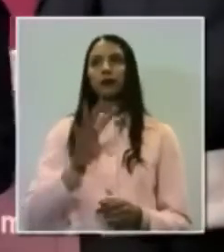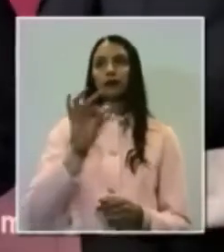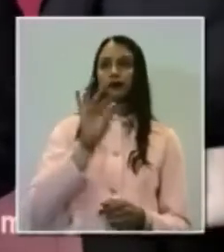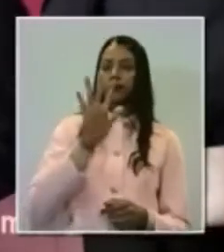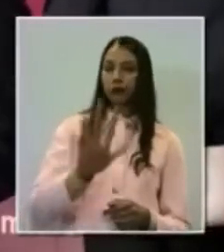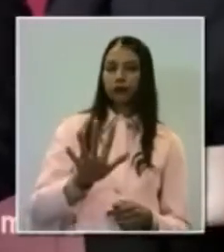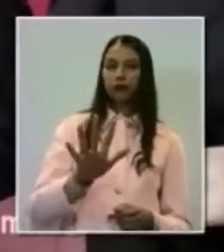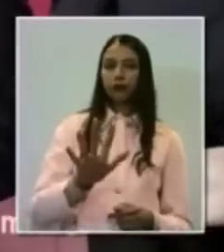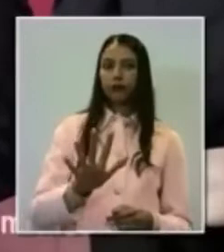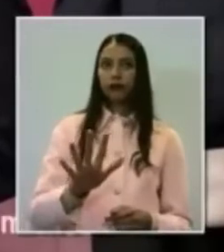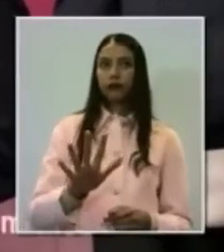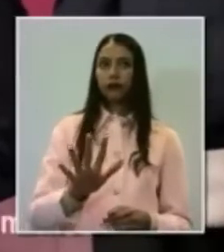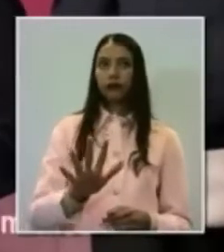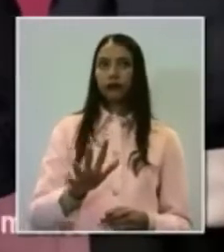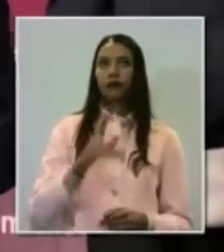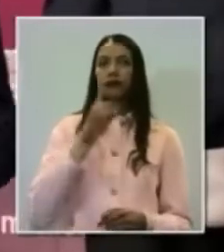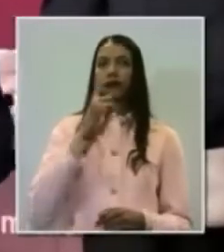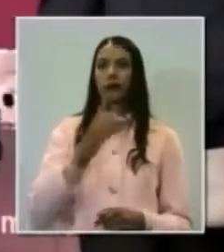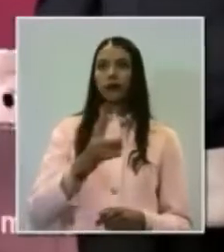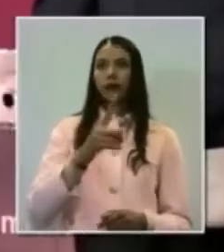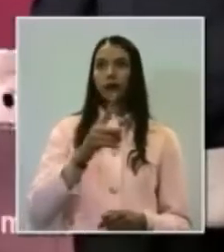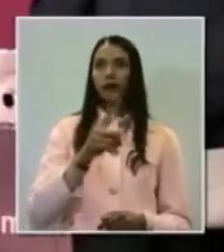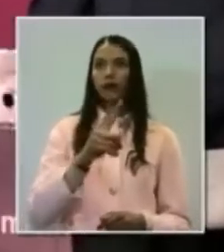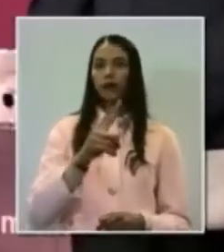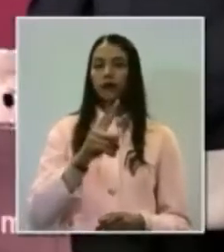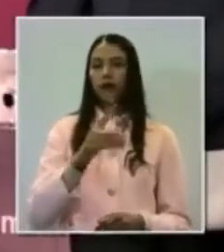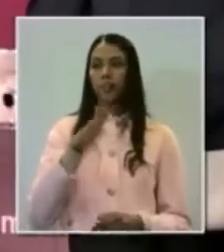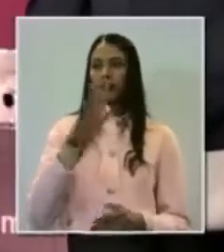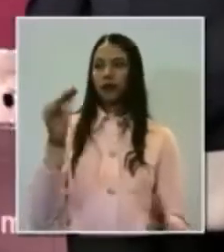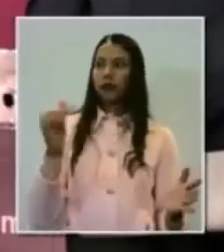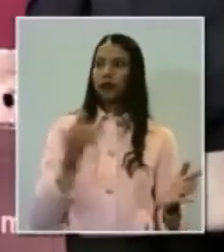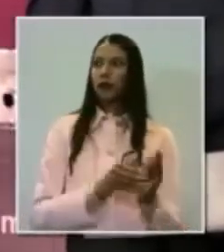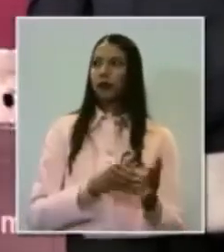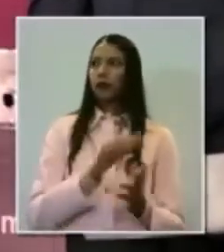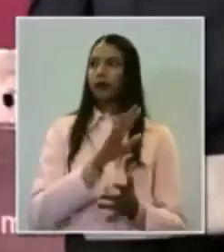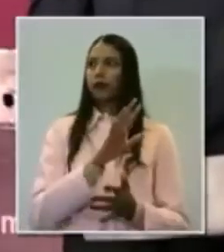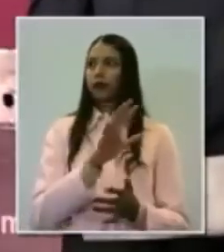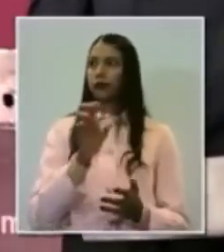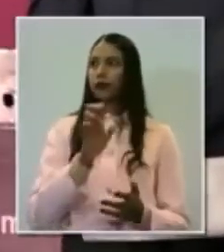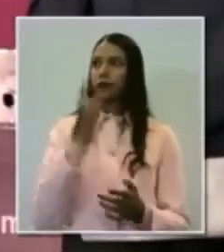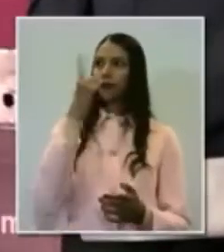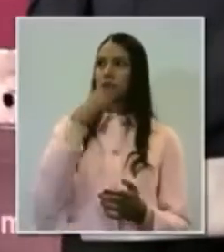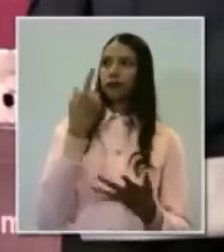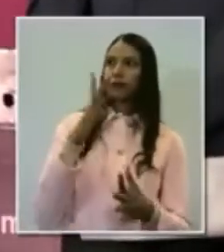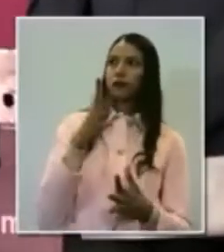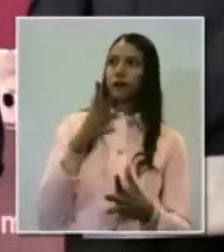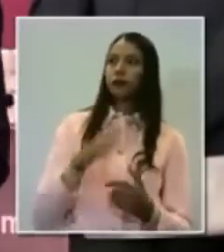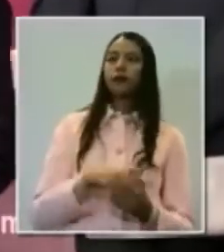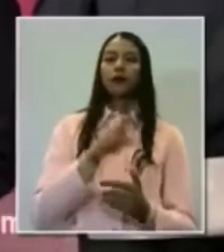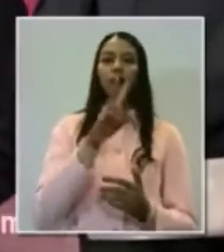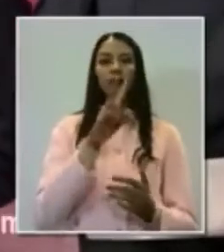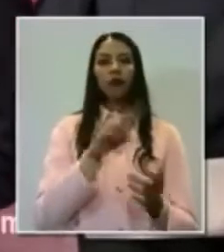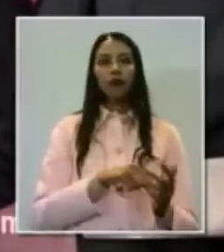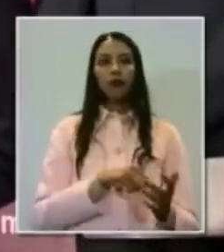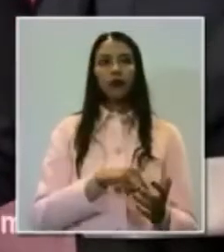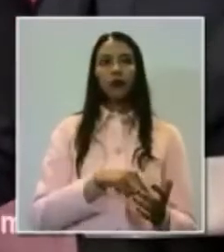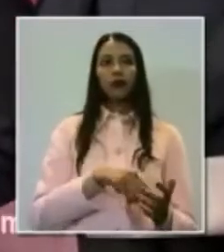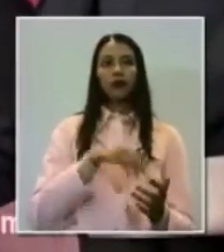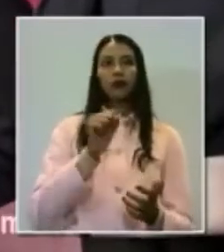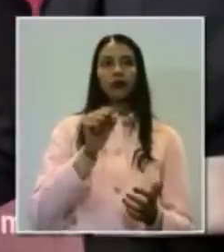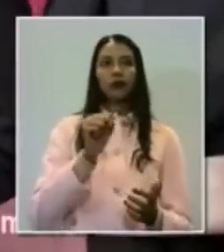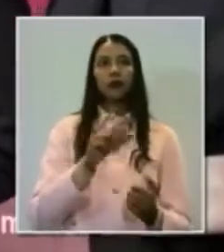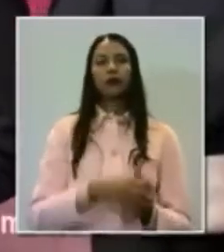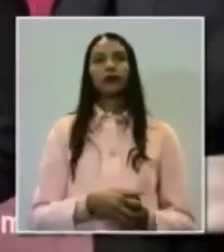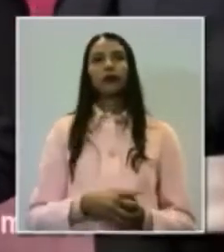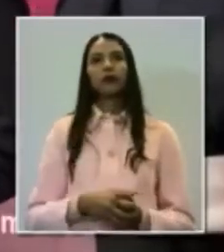45 de telesecundarias, perdón, y una oferta por ahí de 5.500 horas aproximadamente. 2.060 horas aproximadamente,